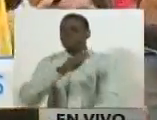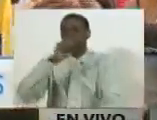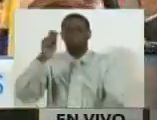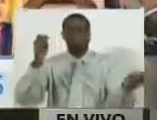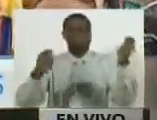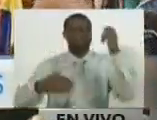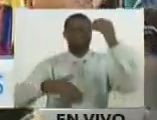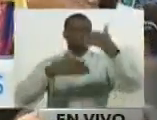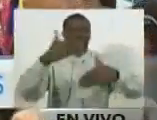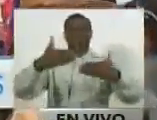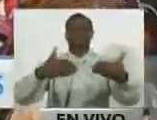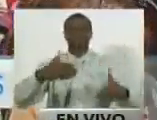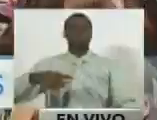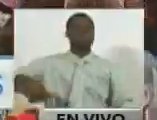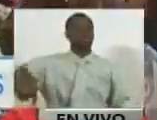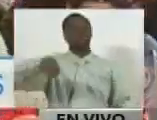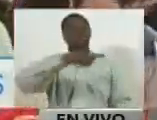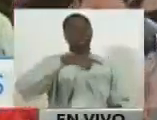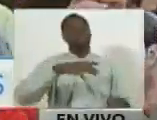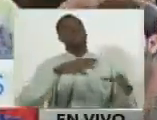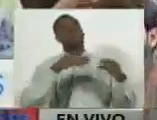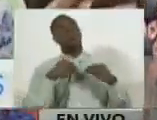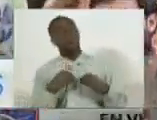que nosotros tenemos que llevar,